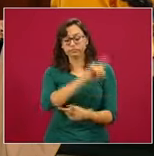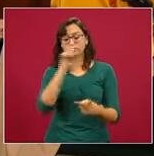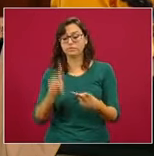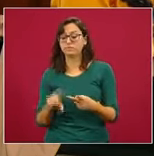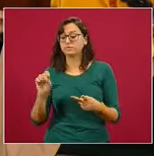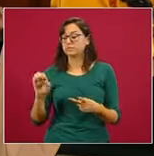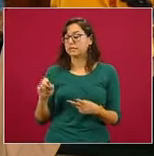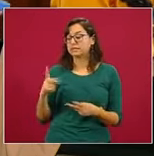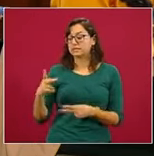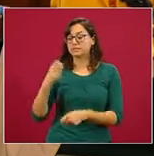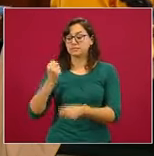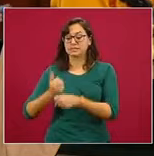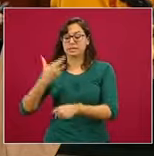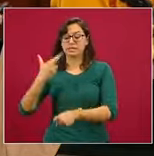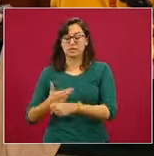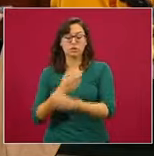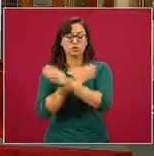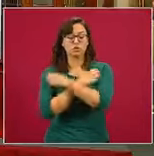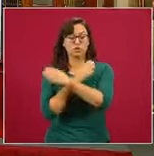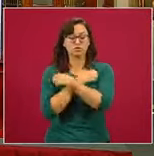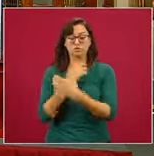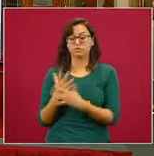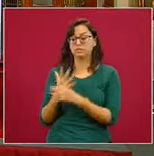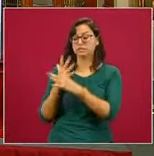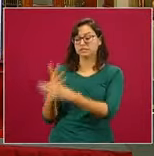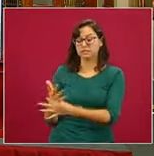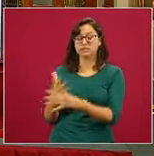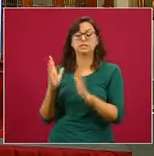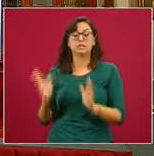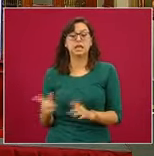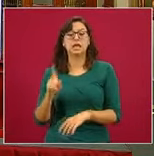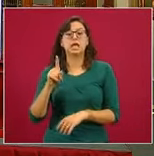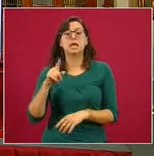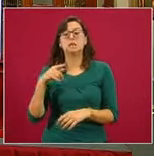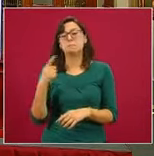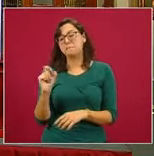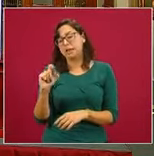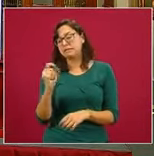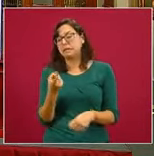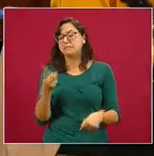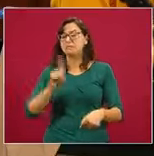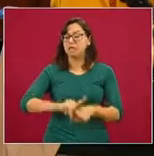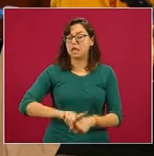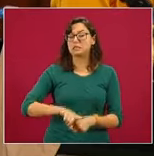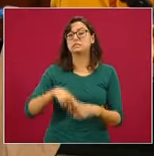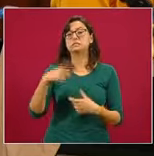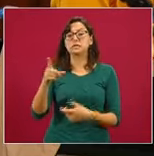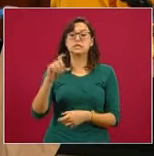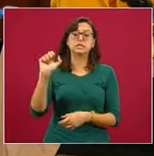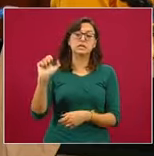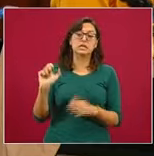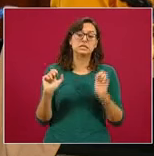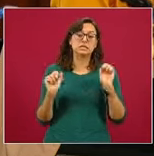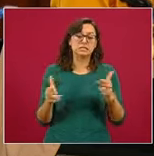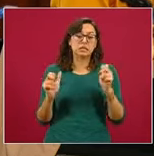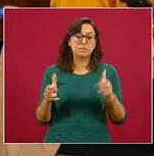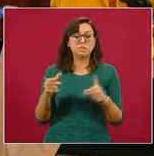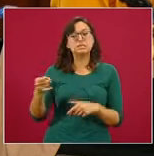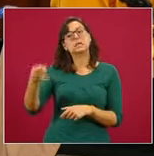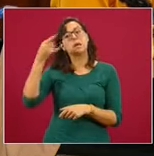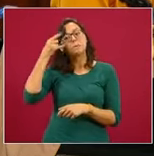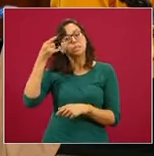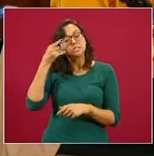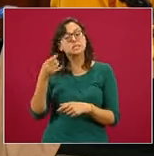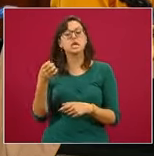unos 15, 20 días los estados de Chiapas y Campeche regresarían a dar clases